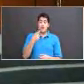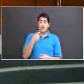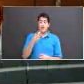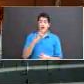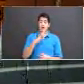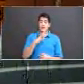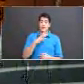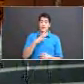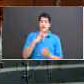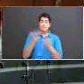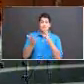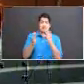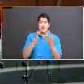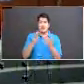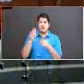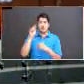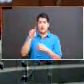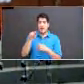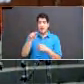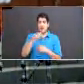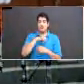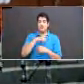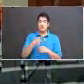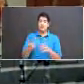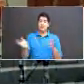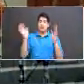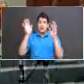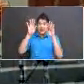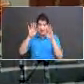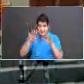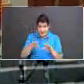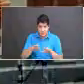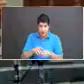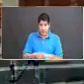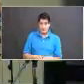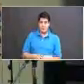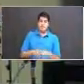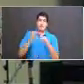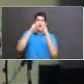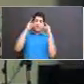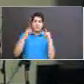Semejantes a ellos son los que las adoran. Así dice la Biblia.